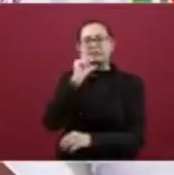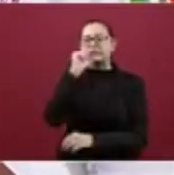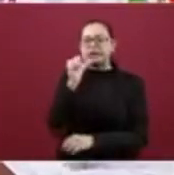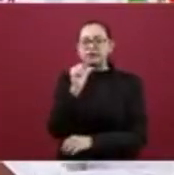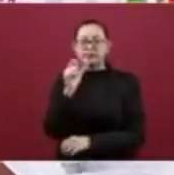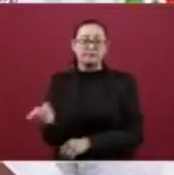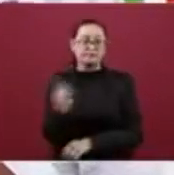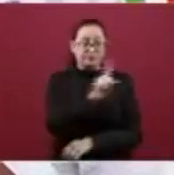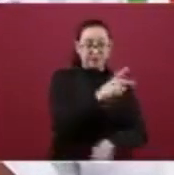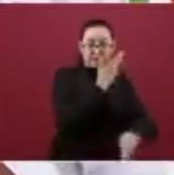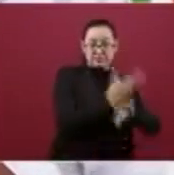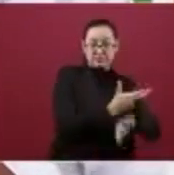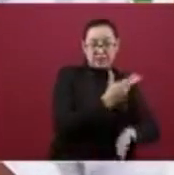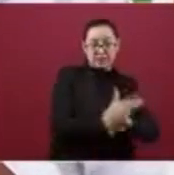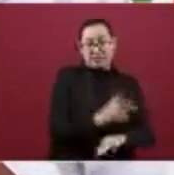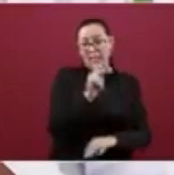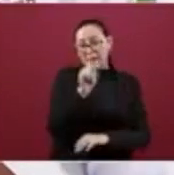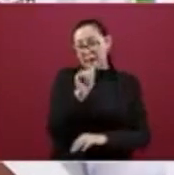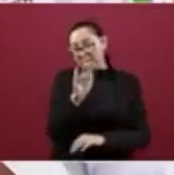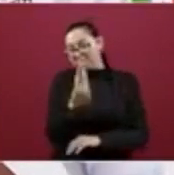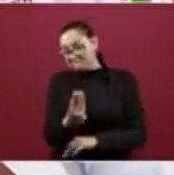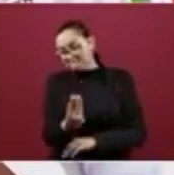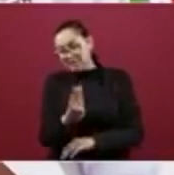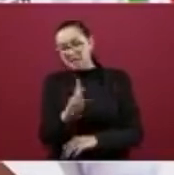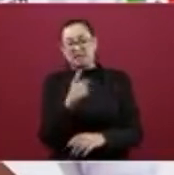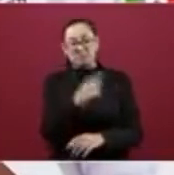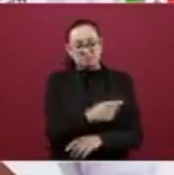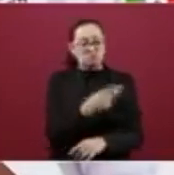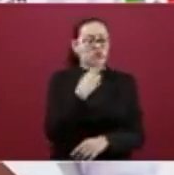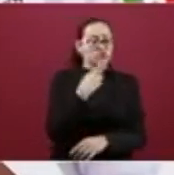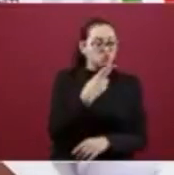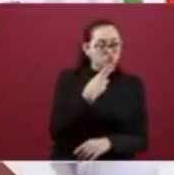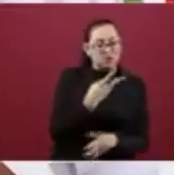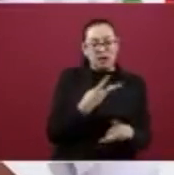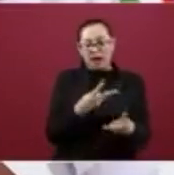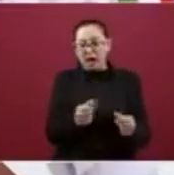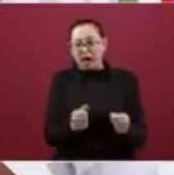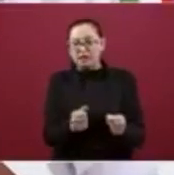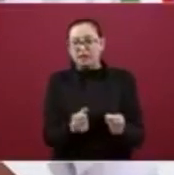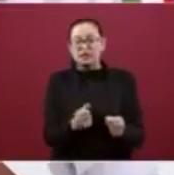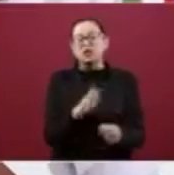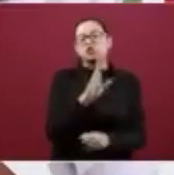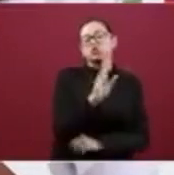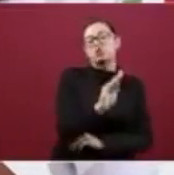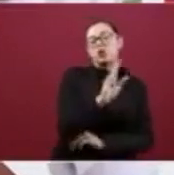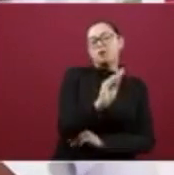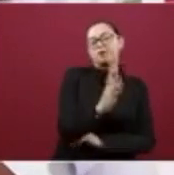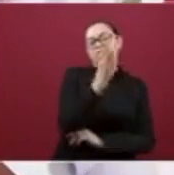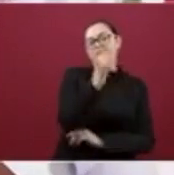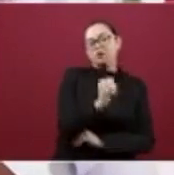PIB y a su producción de gasolina y a su consumo, está al